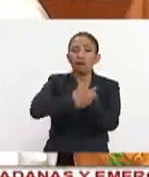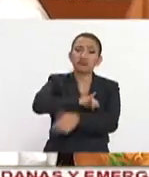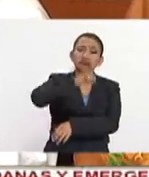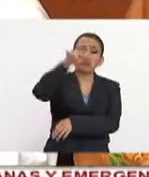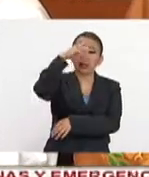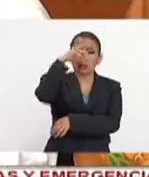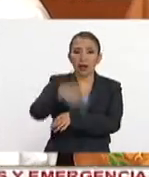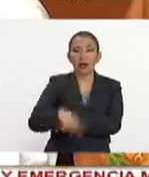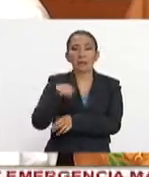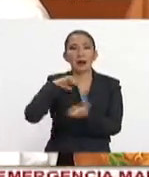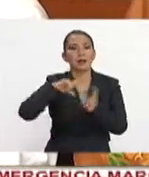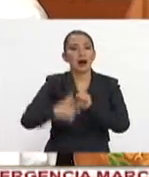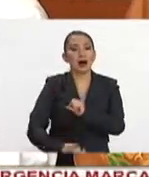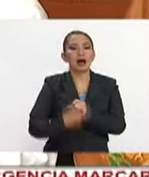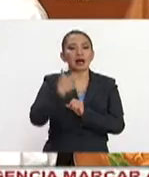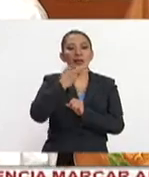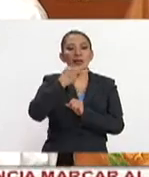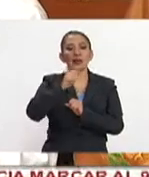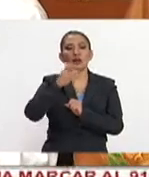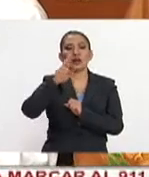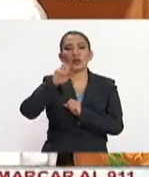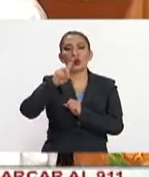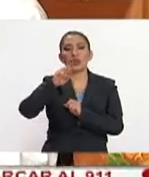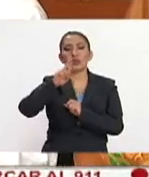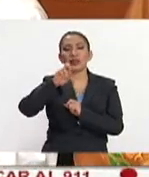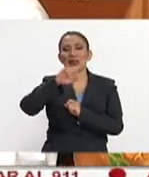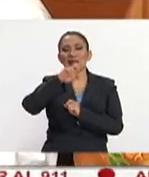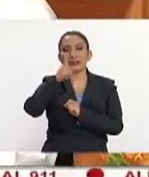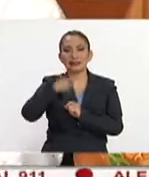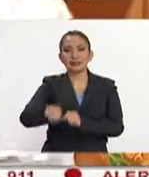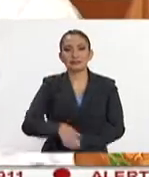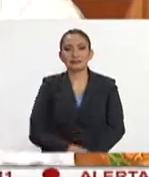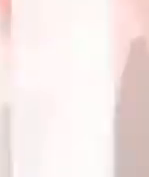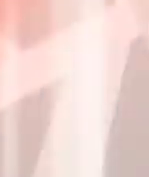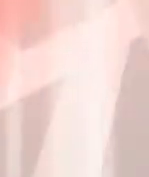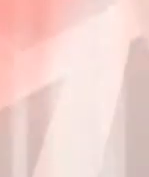del país. Para México al Día, Gilberto Rodríguez Monroy.